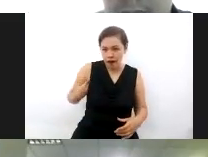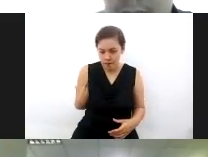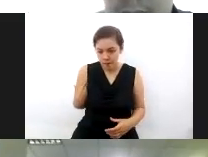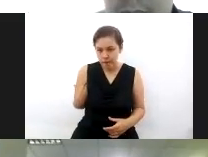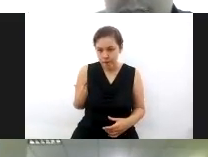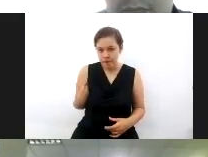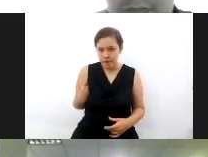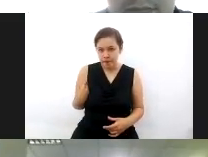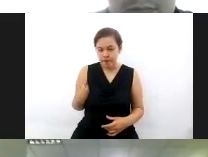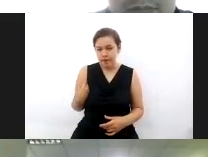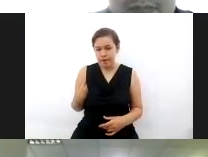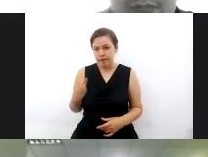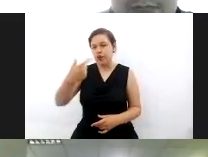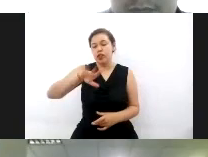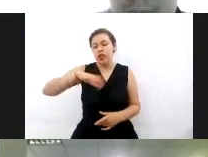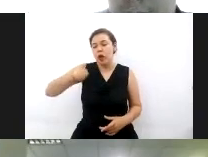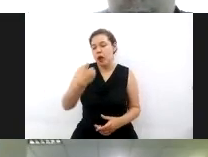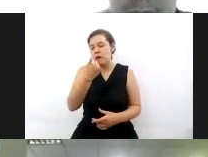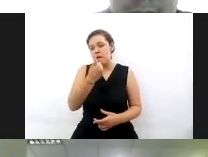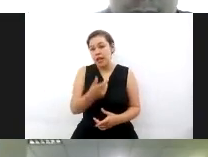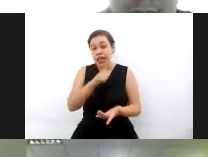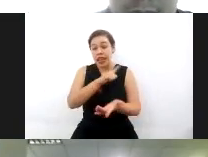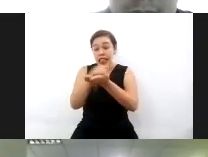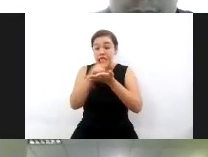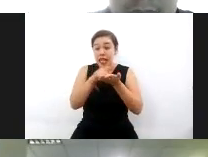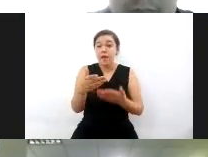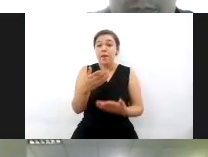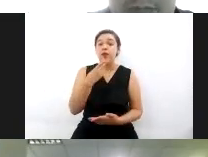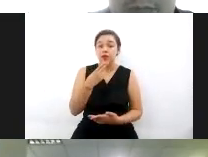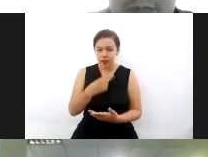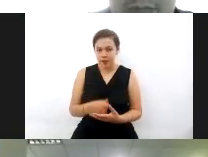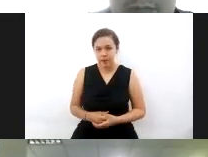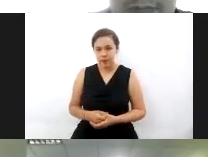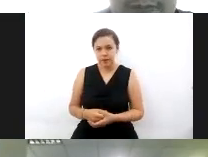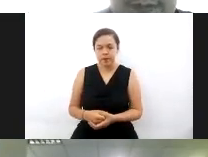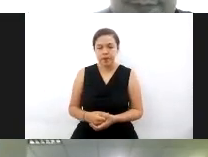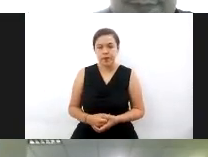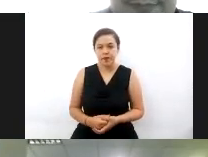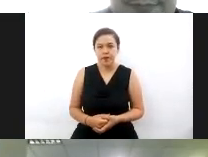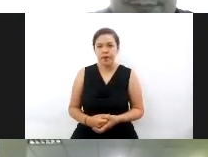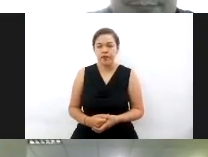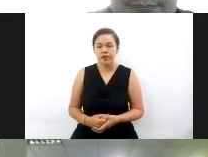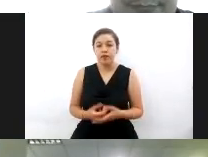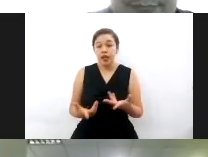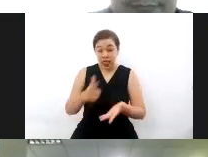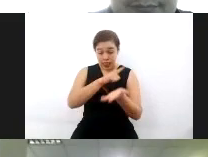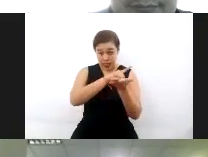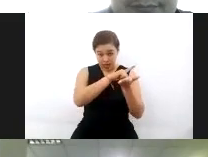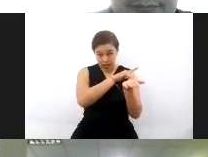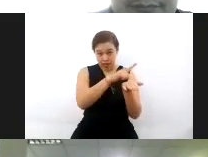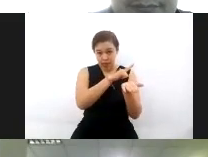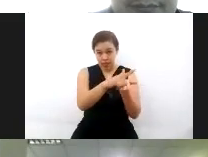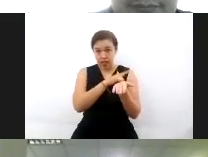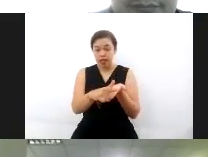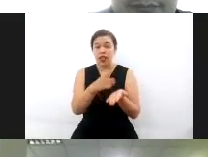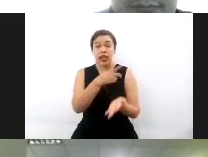para contener el agua que ustedes van a utilizar en su centro de trabajo. Deben de estar limpios, que son los principios